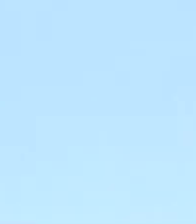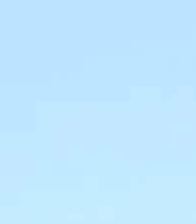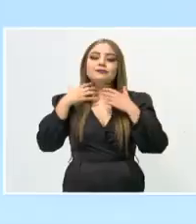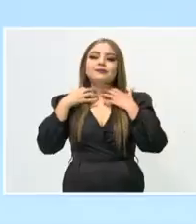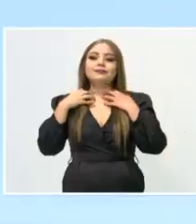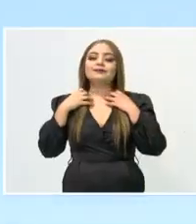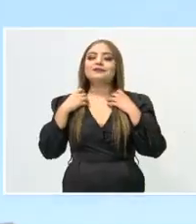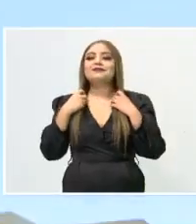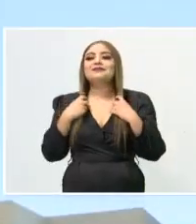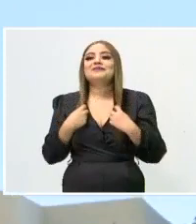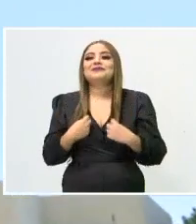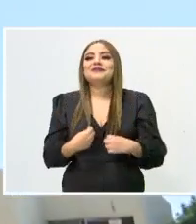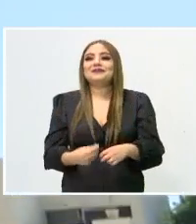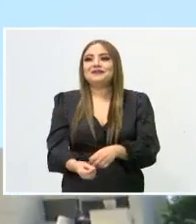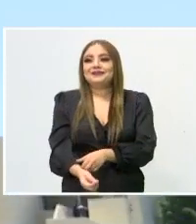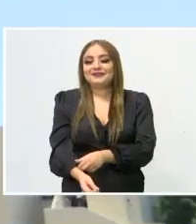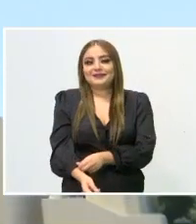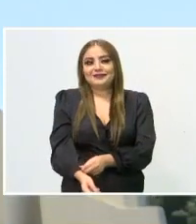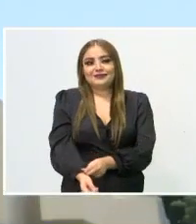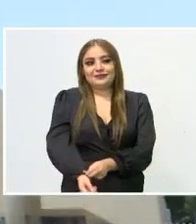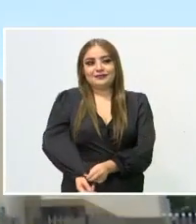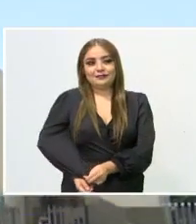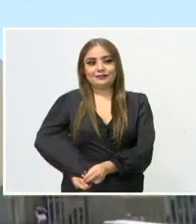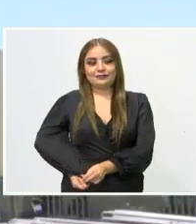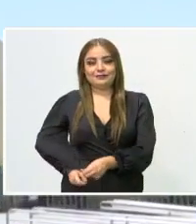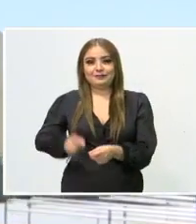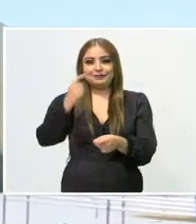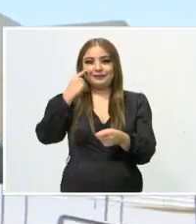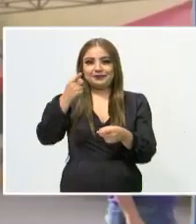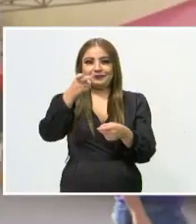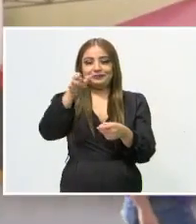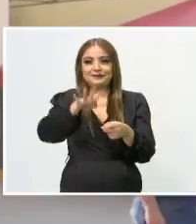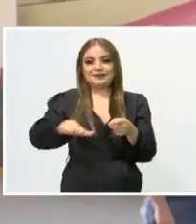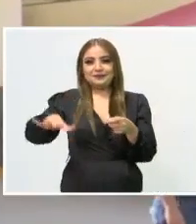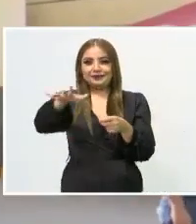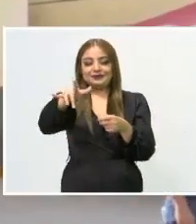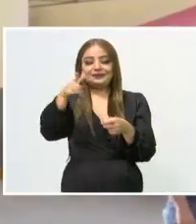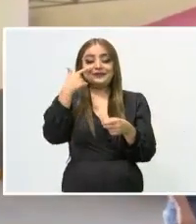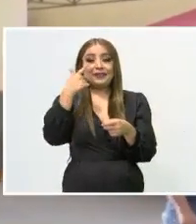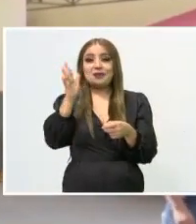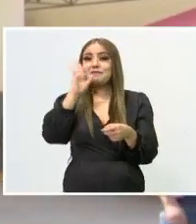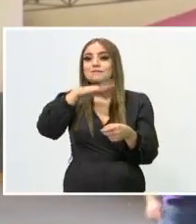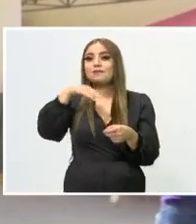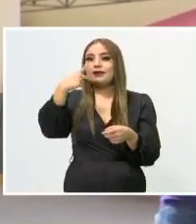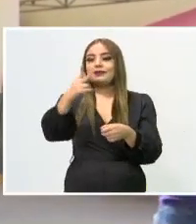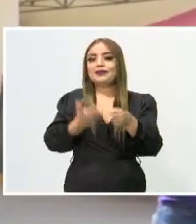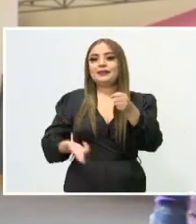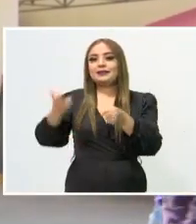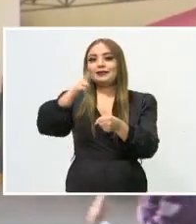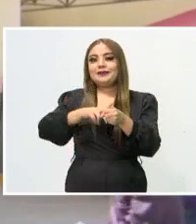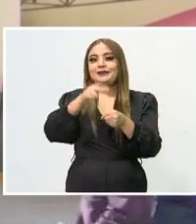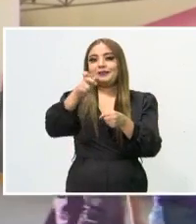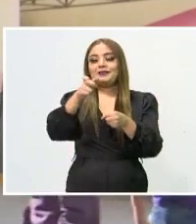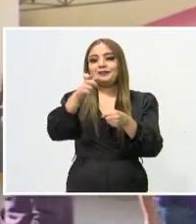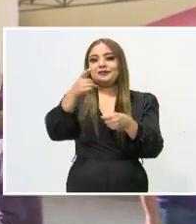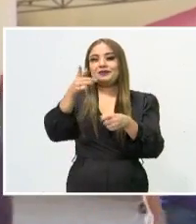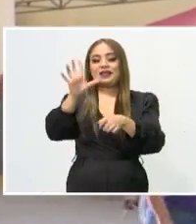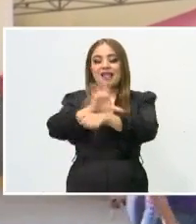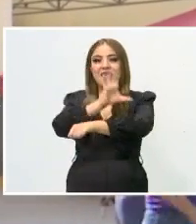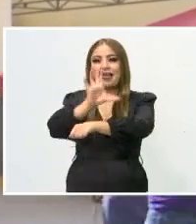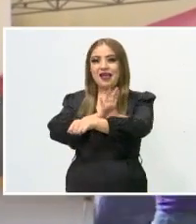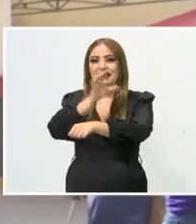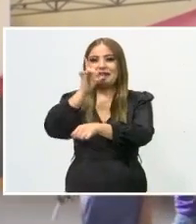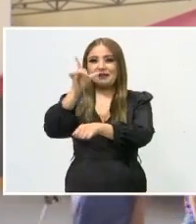del Seguro Social reportaron las malas condiciones en las que operan debido a las fallas del sistema de energía.